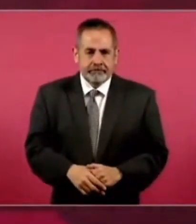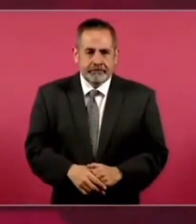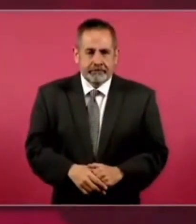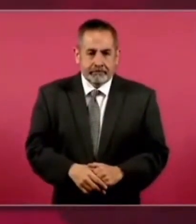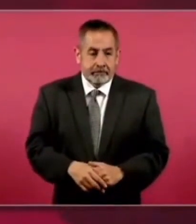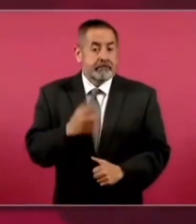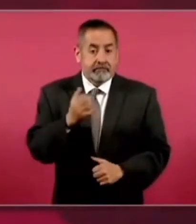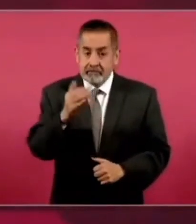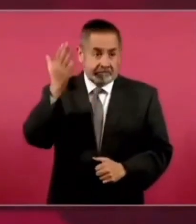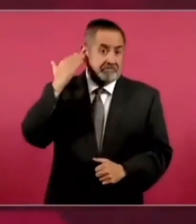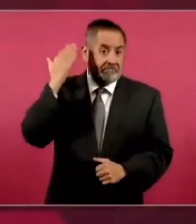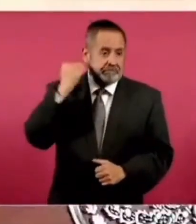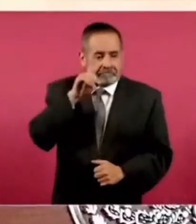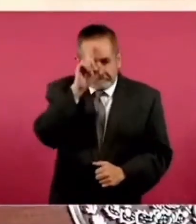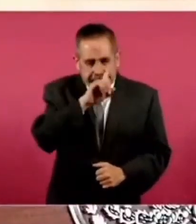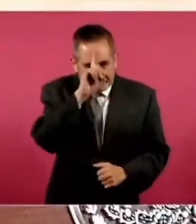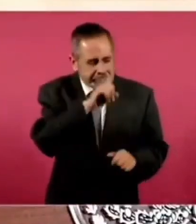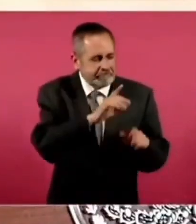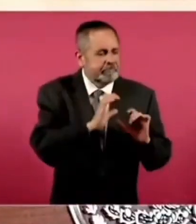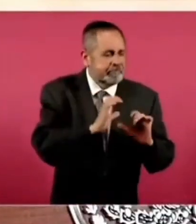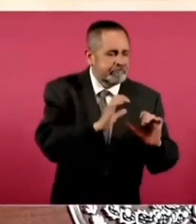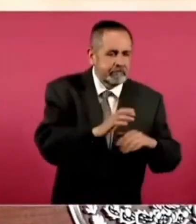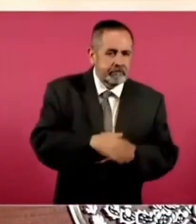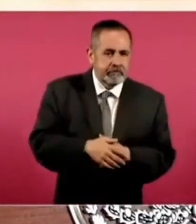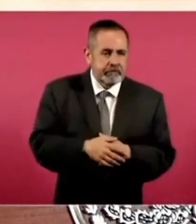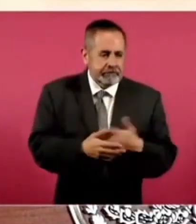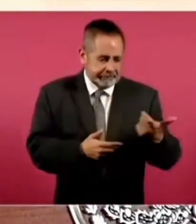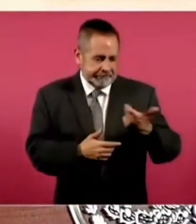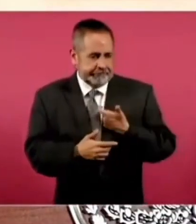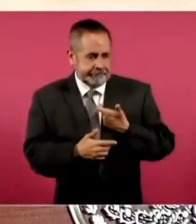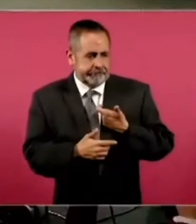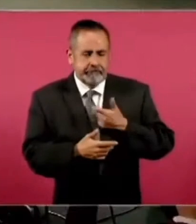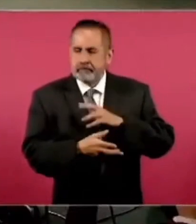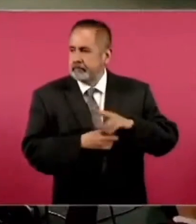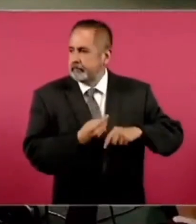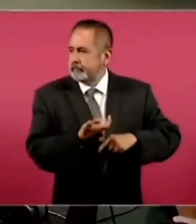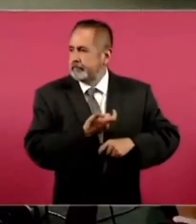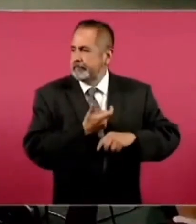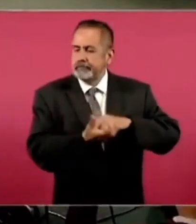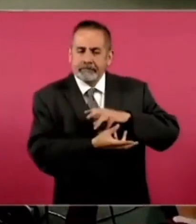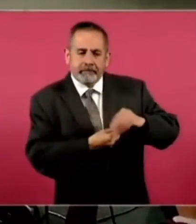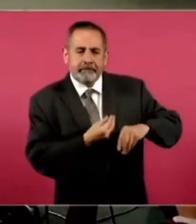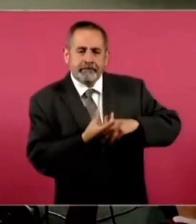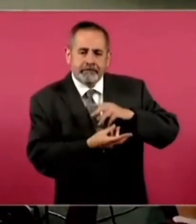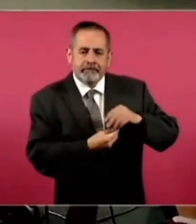Porque así le hacían antes, para que dieran dinero. Daban dinero.